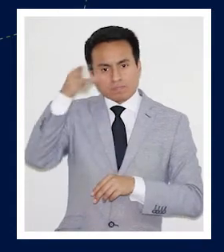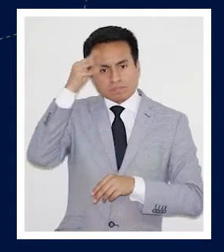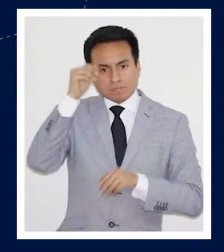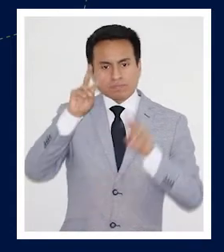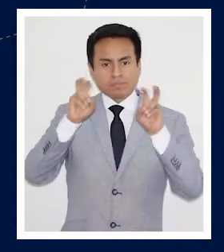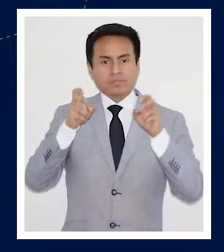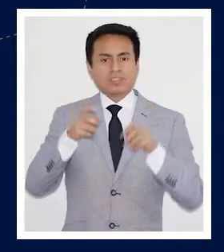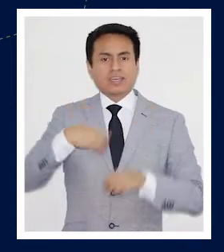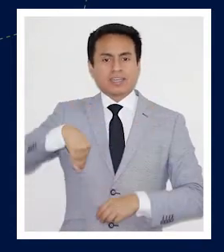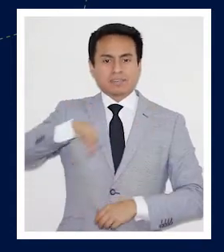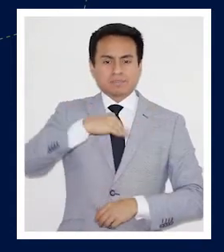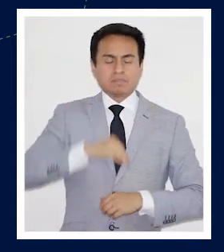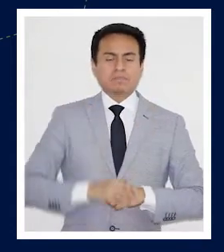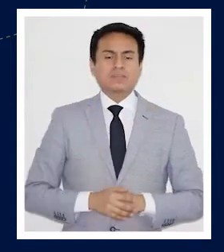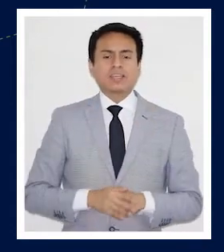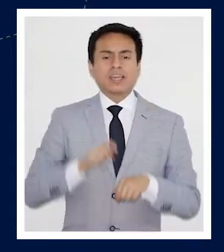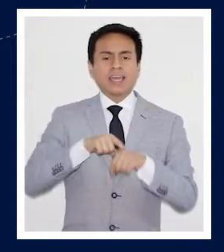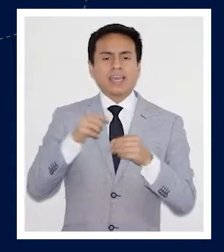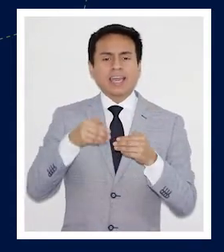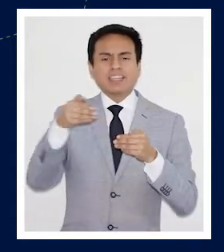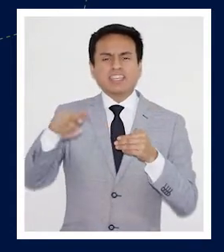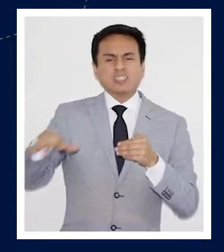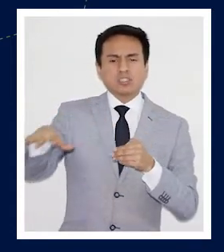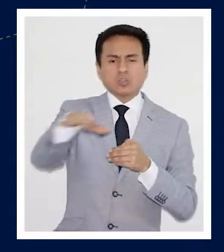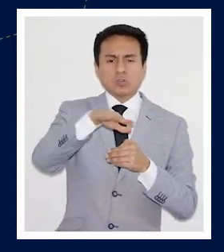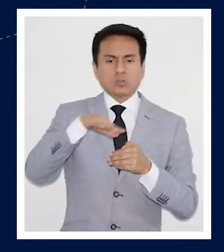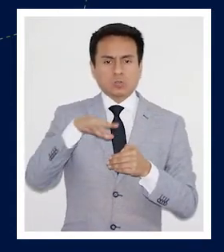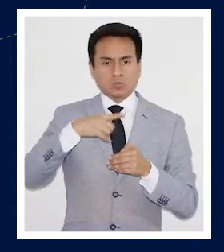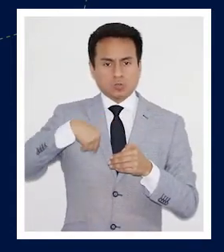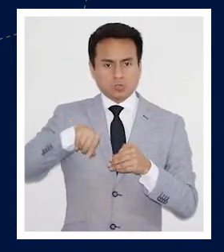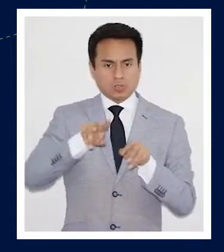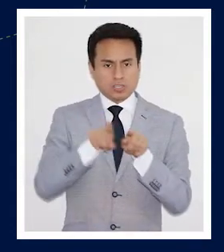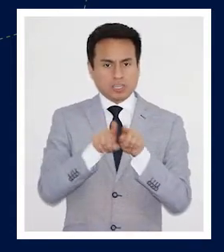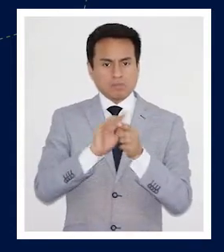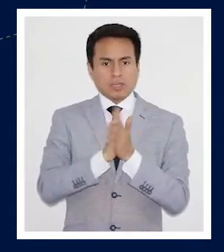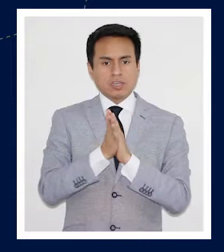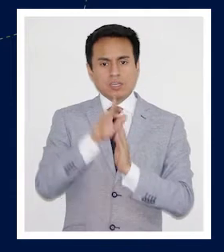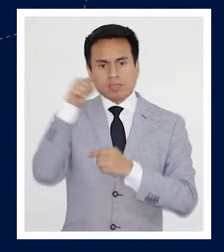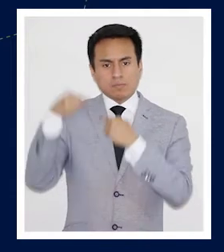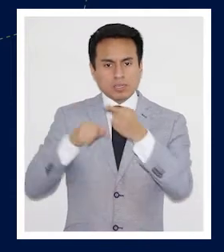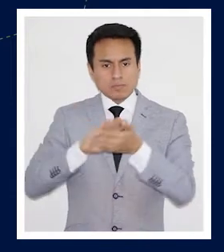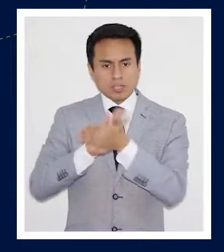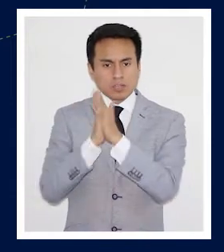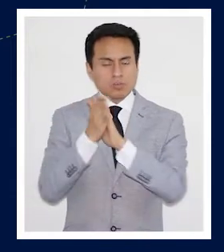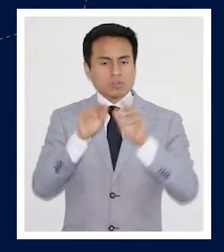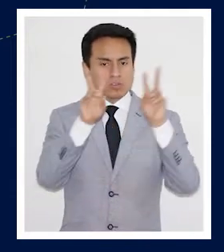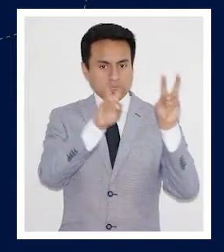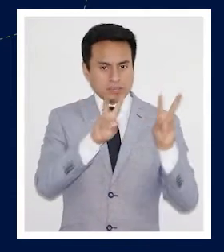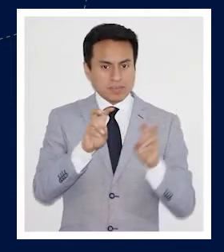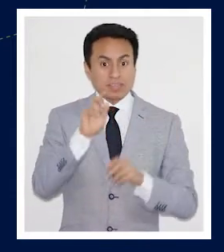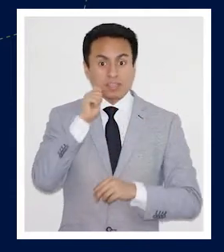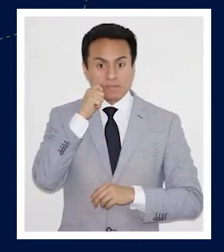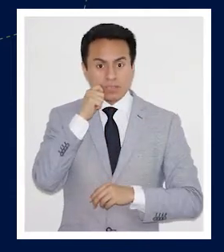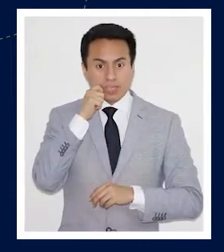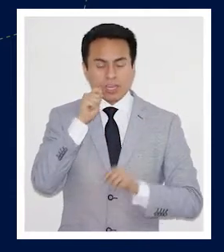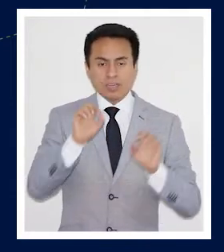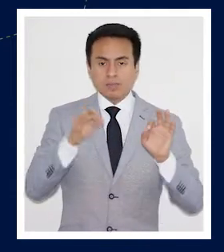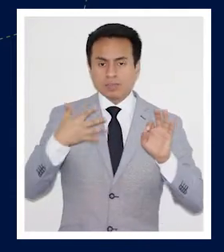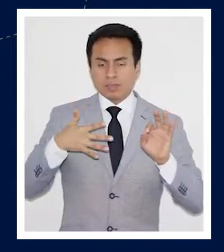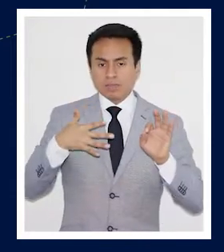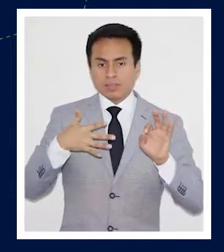de conocimiento en nuestra área. En extensión, nosotros llevamos todos los temas patrimoniales, que